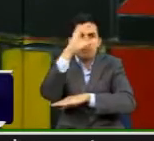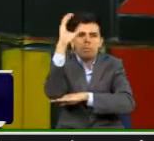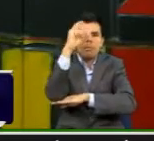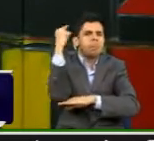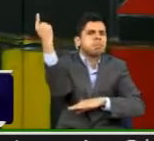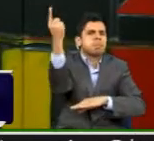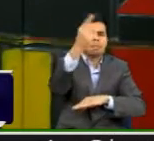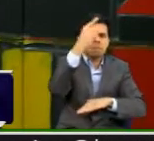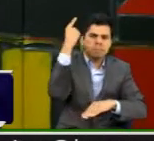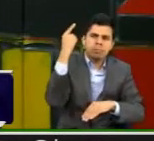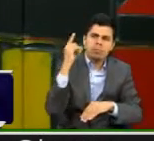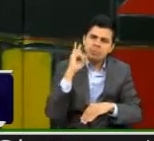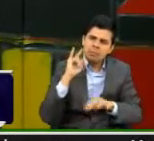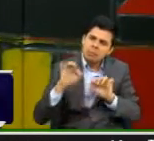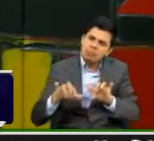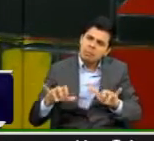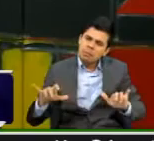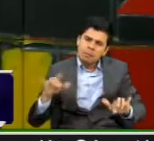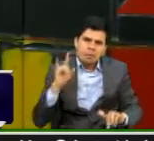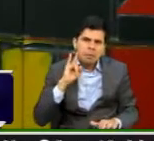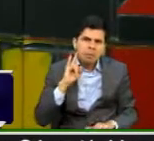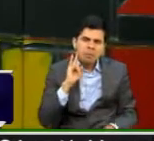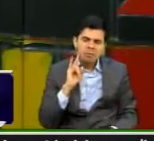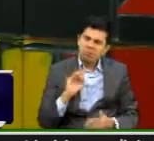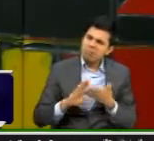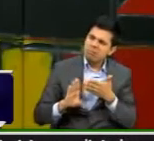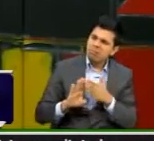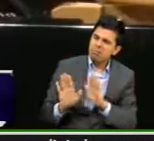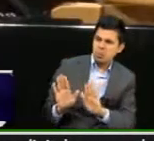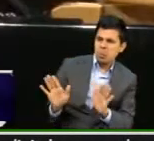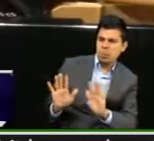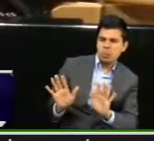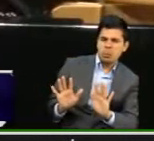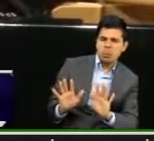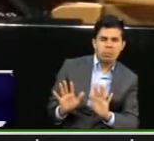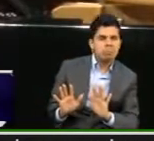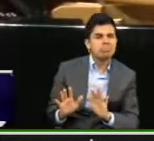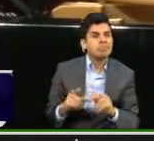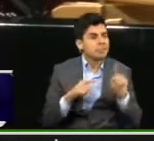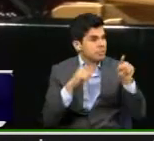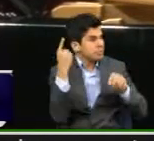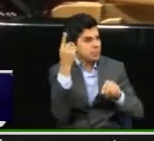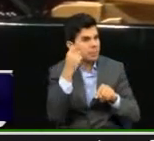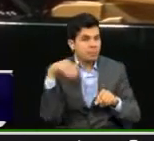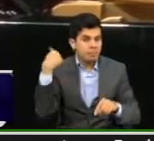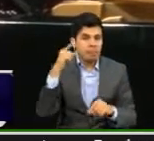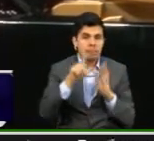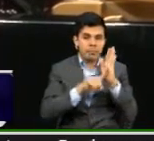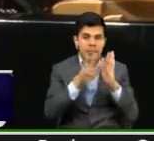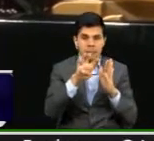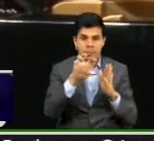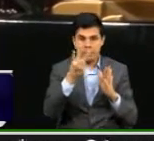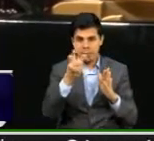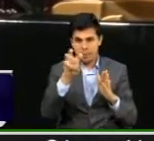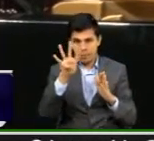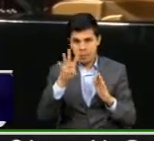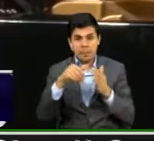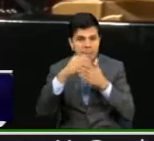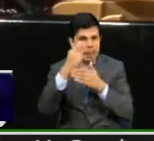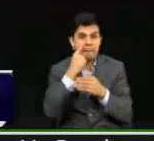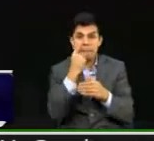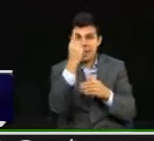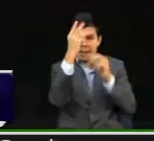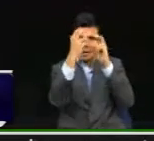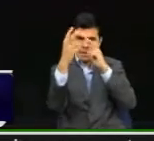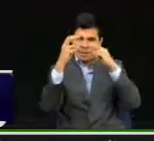de oyentes de piano como que no funciona. Luego, en 1984, se realizó el primer festival de piano,